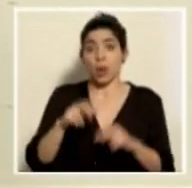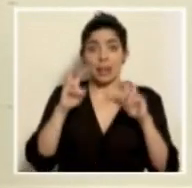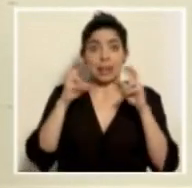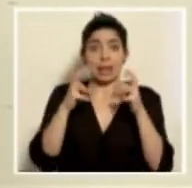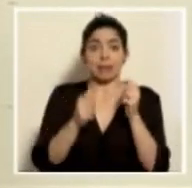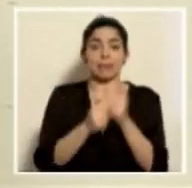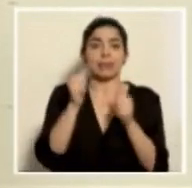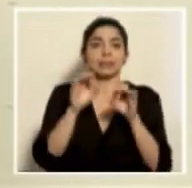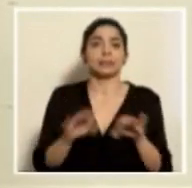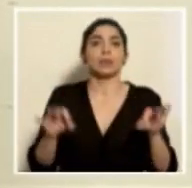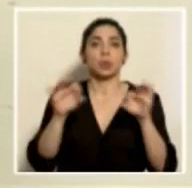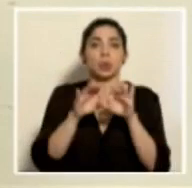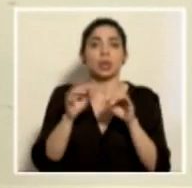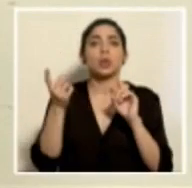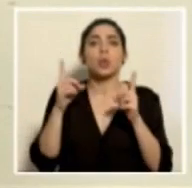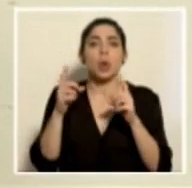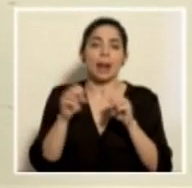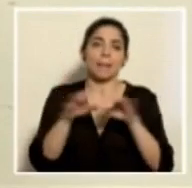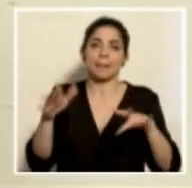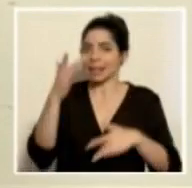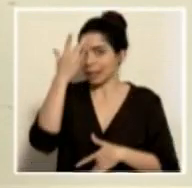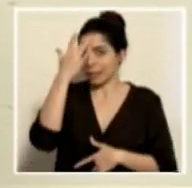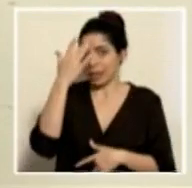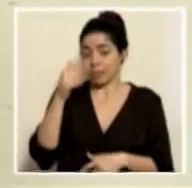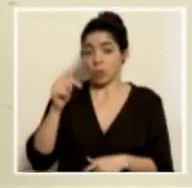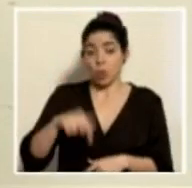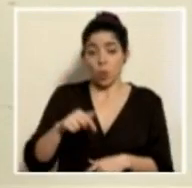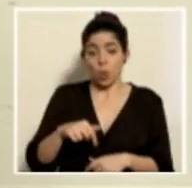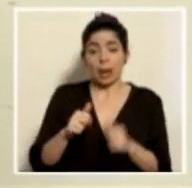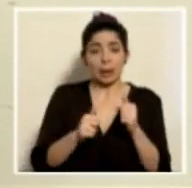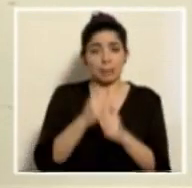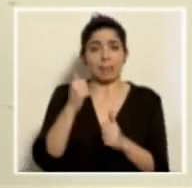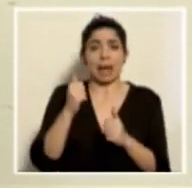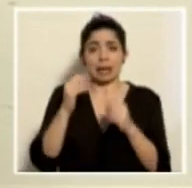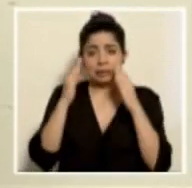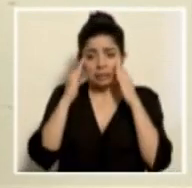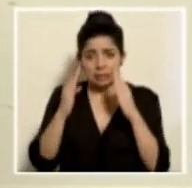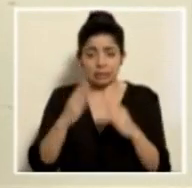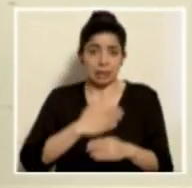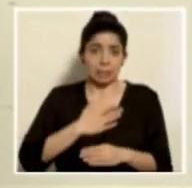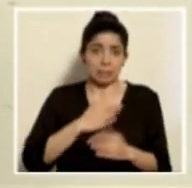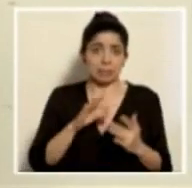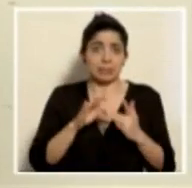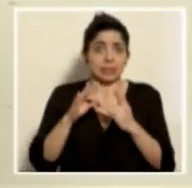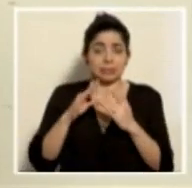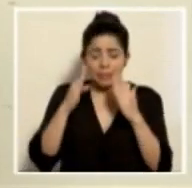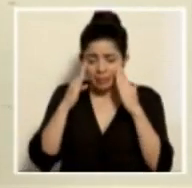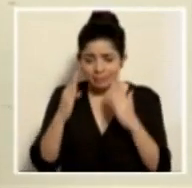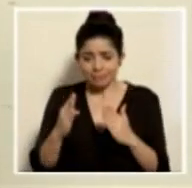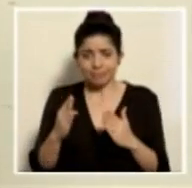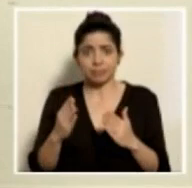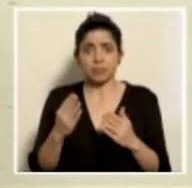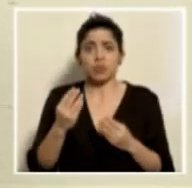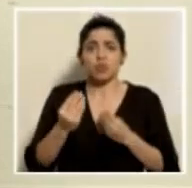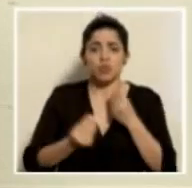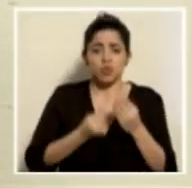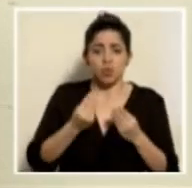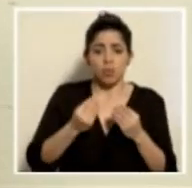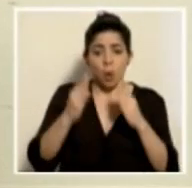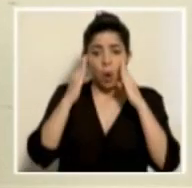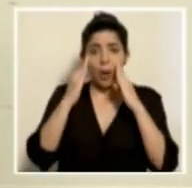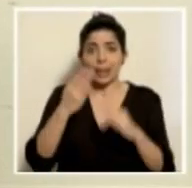más importante es la pandemia. Hoy el tema que más nos ocupa a nosotros, a mí particularmente, es que podamos dar la